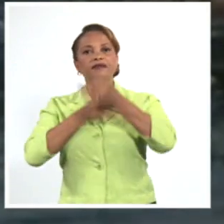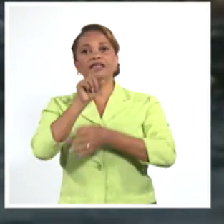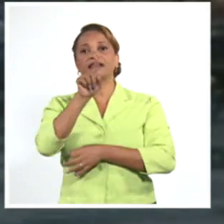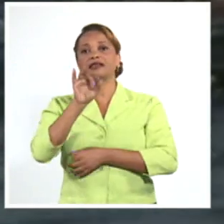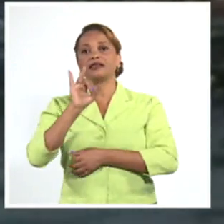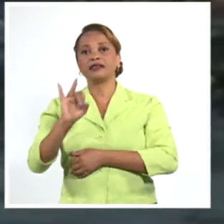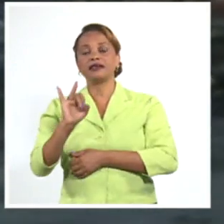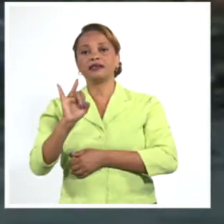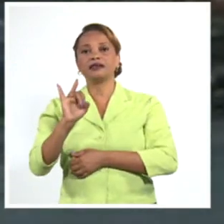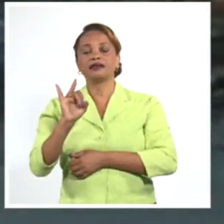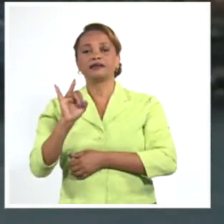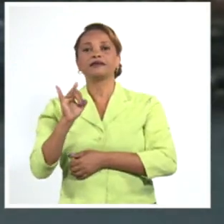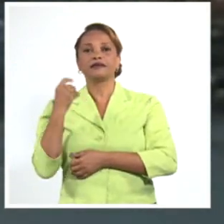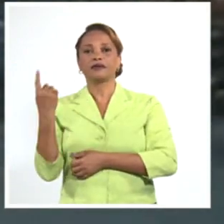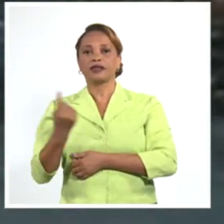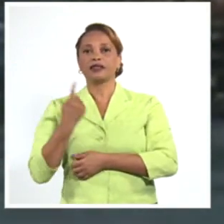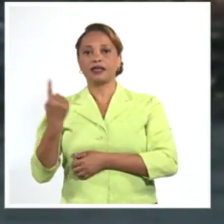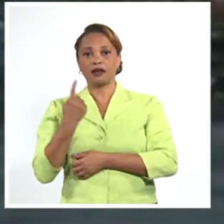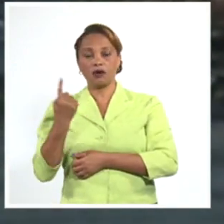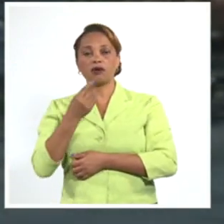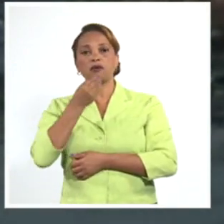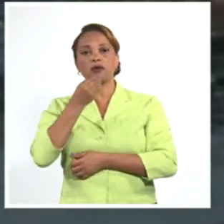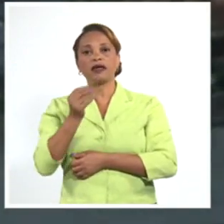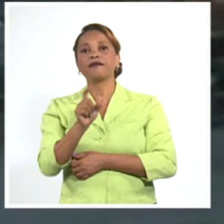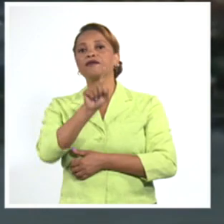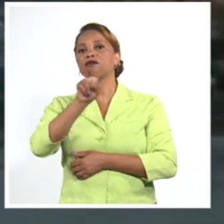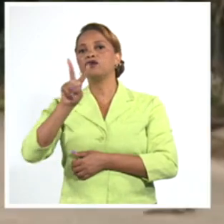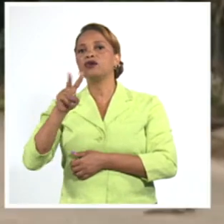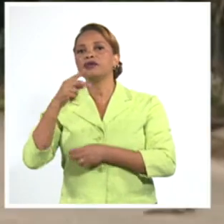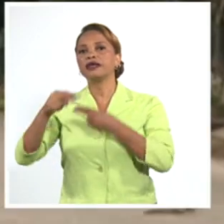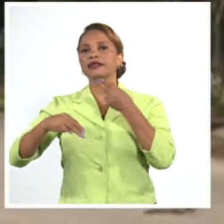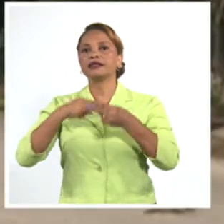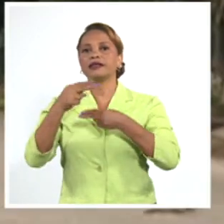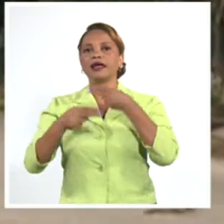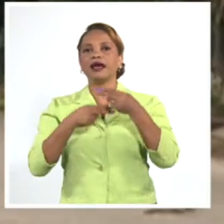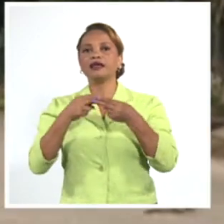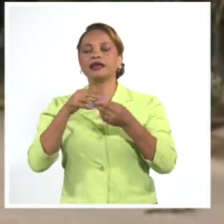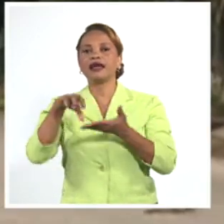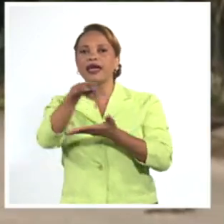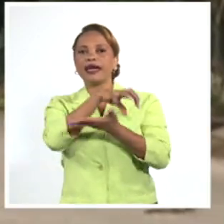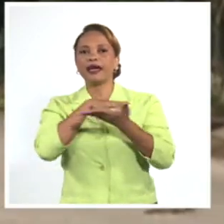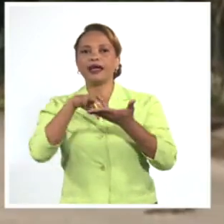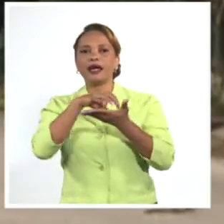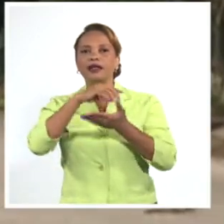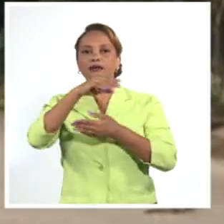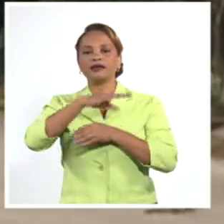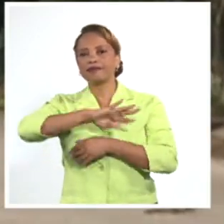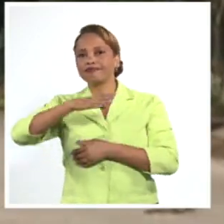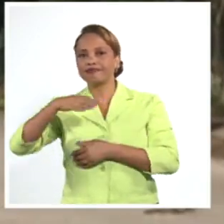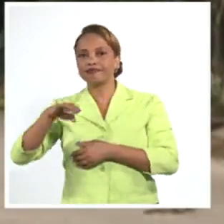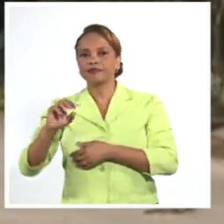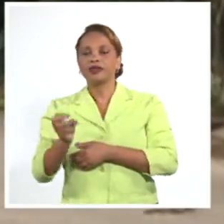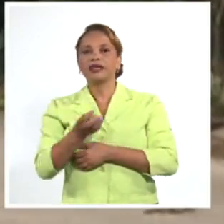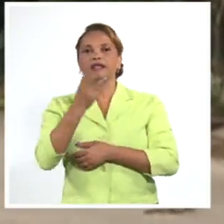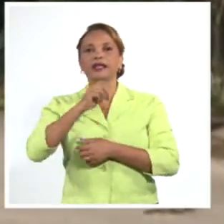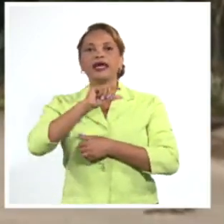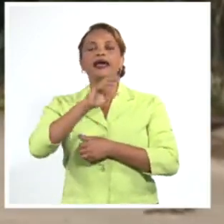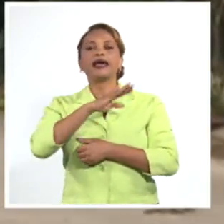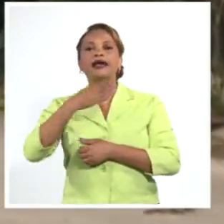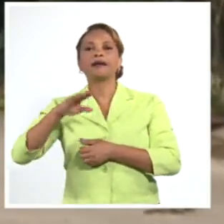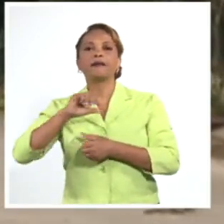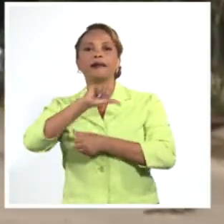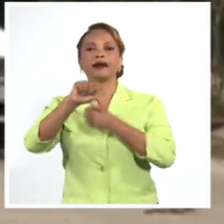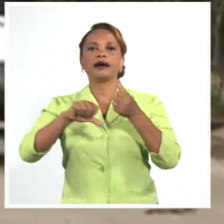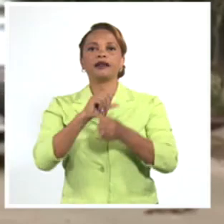tropicales que pueden formarse 12 se desarrollarán en el área oceánica del atlántico 3 en el mar caribe y 2